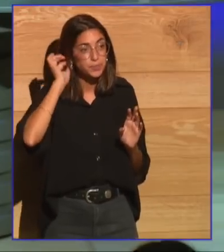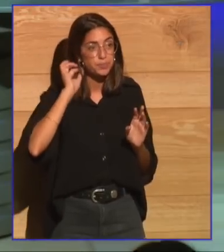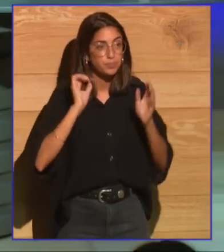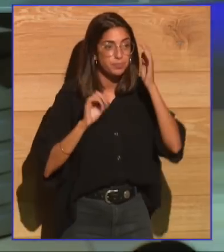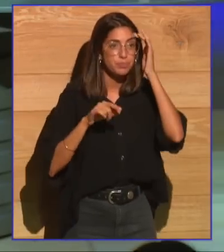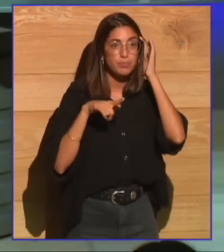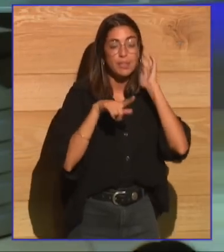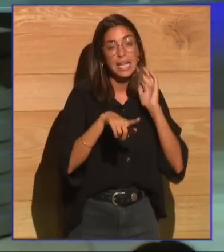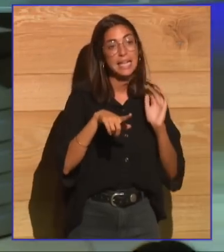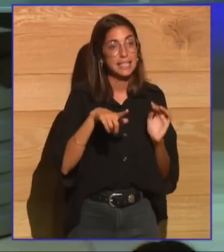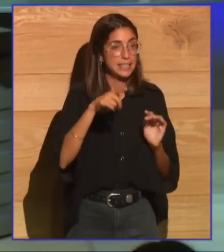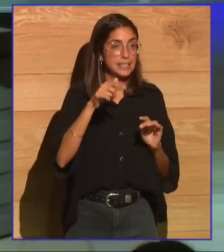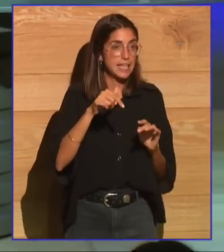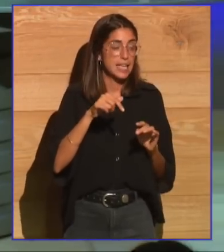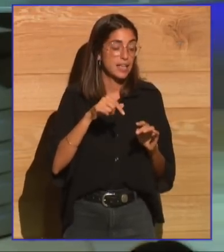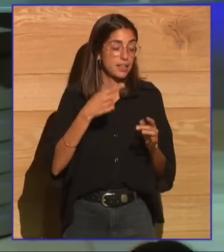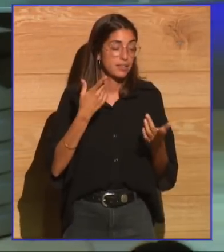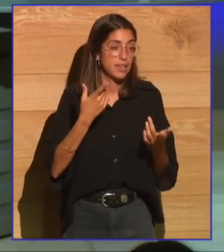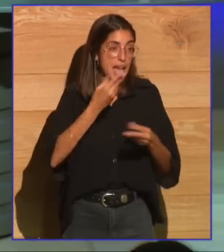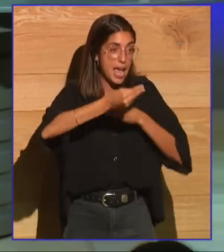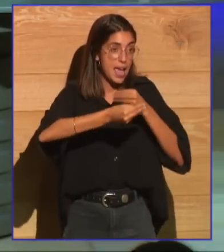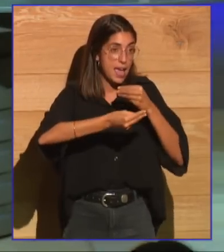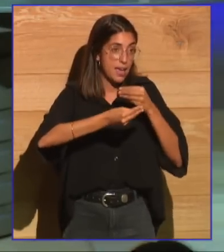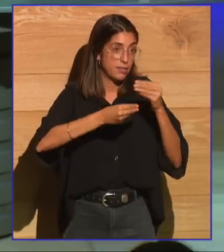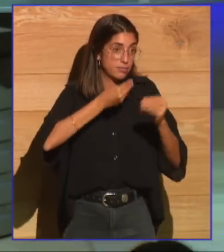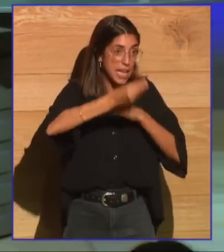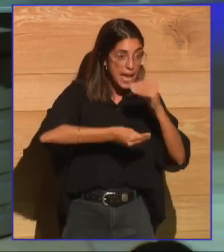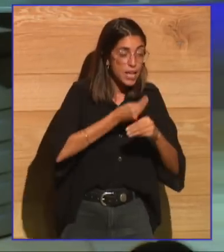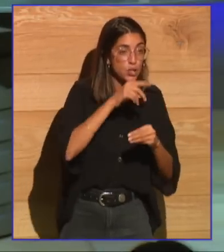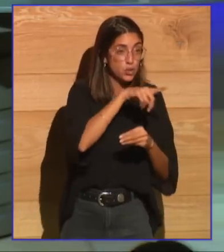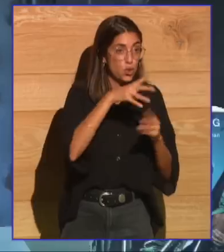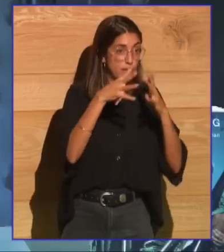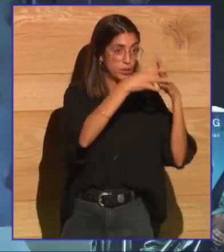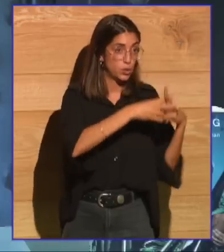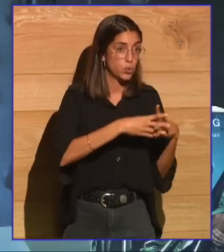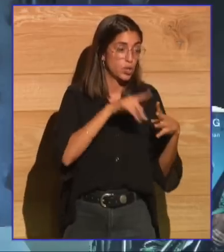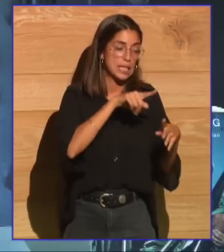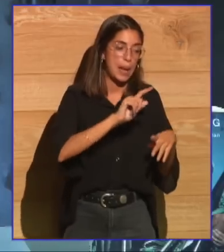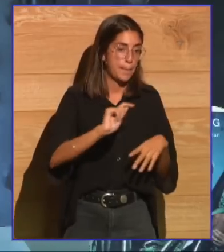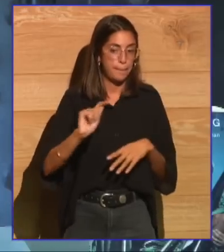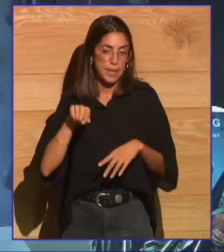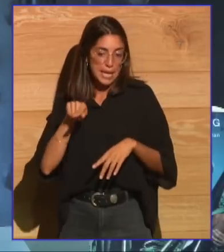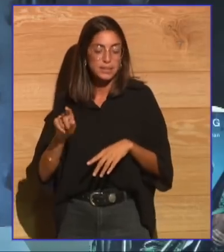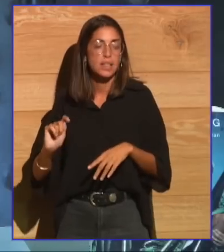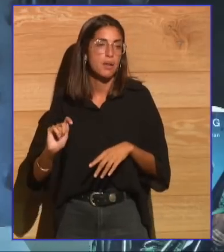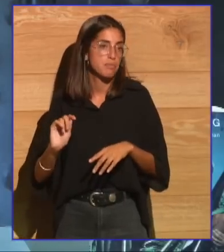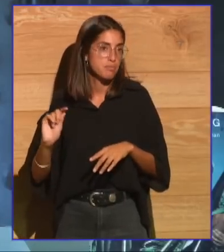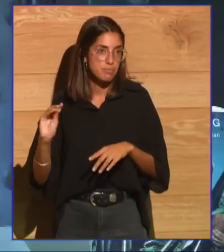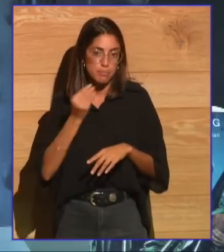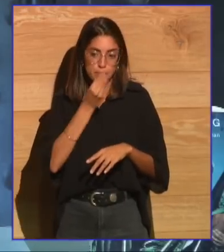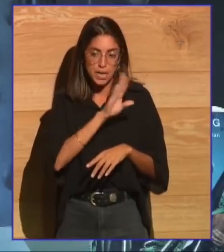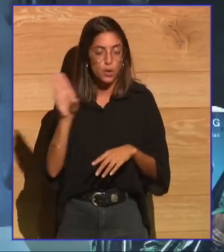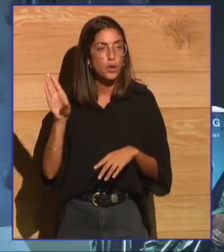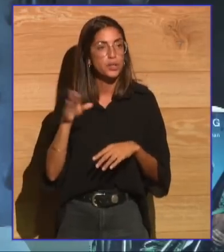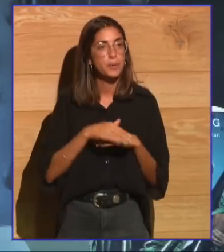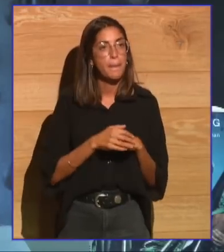está mejor que ninguna verdad ni entre las grandes taquillas nunca